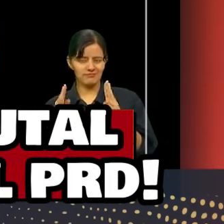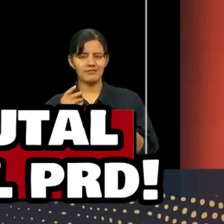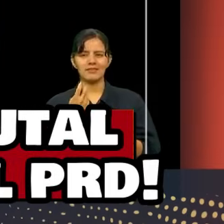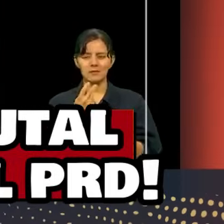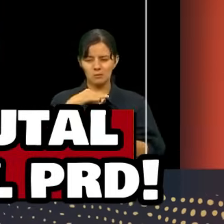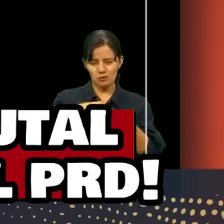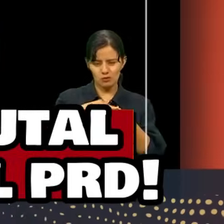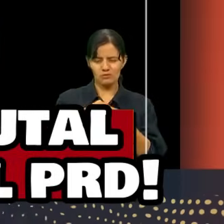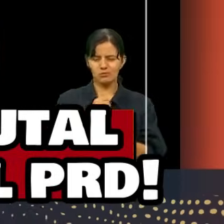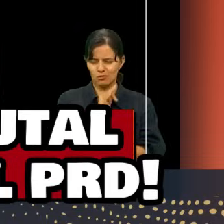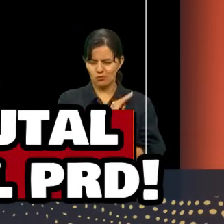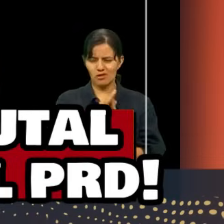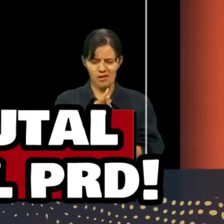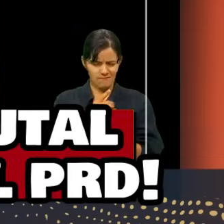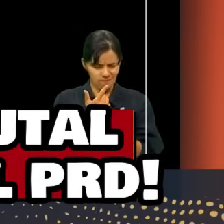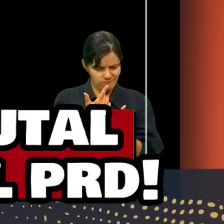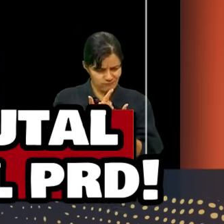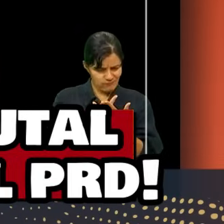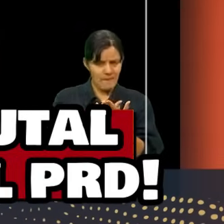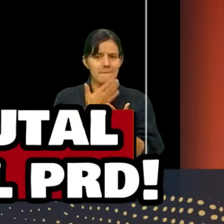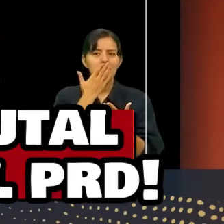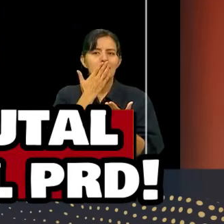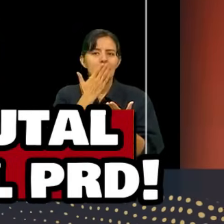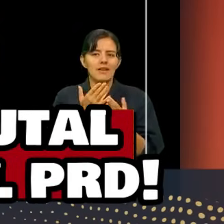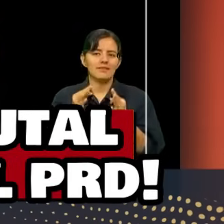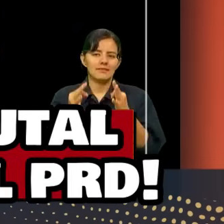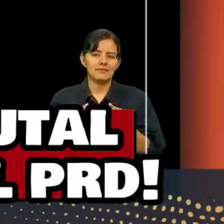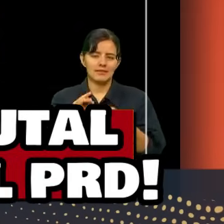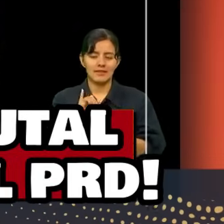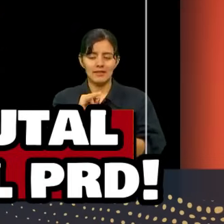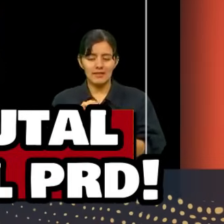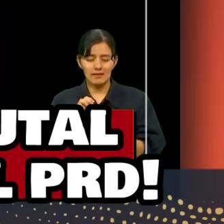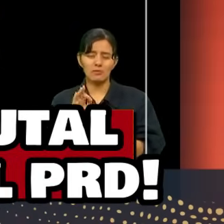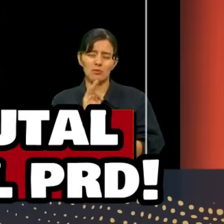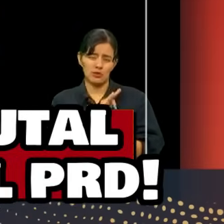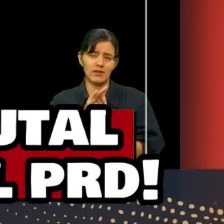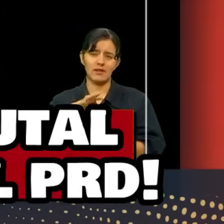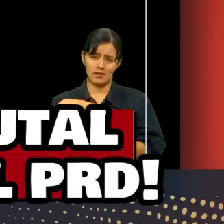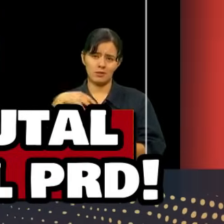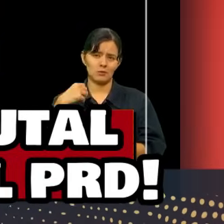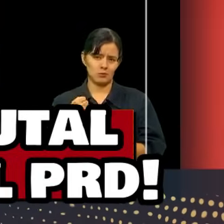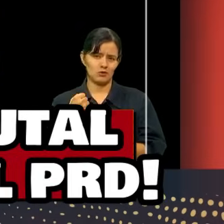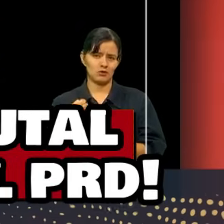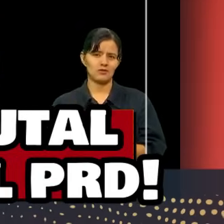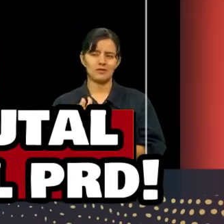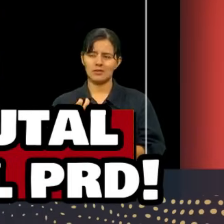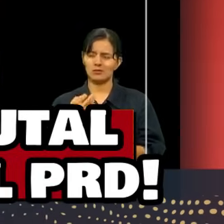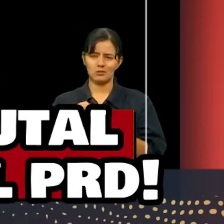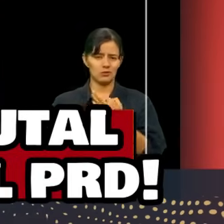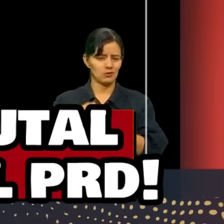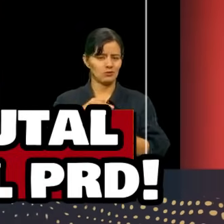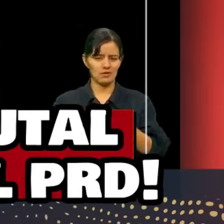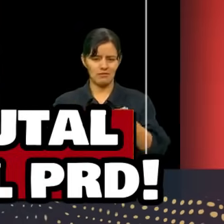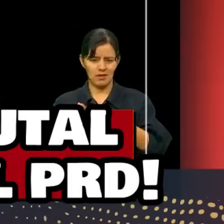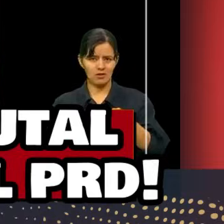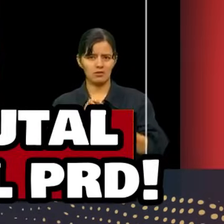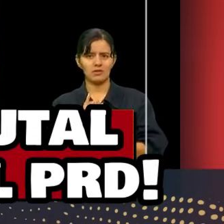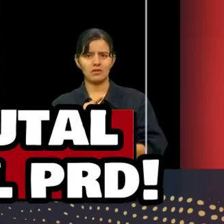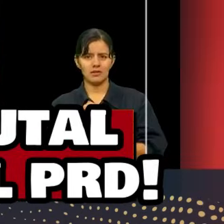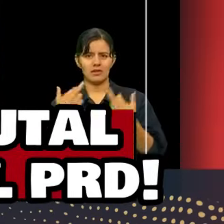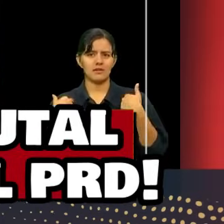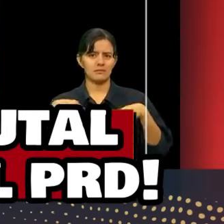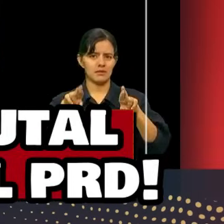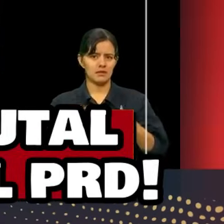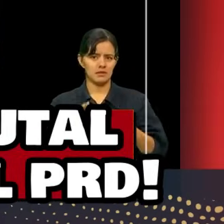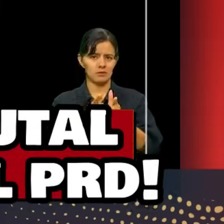presidenta, consejeras y consejeros, para que el INE pues, pueda hacer un pequeño esfuerzo, que lo hemos hecho las y los funcionarios del INE, los representantes de los